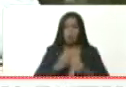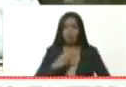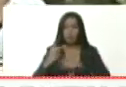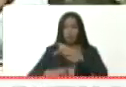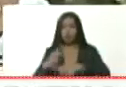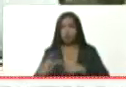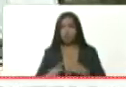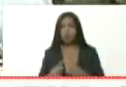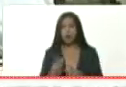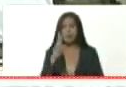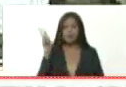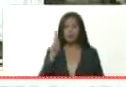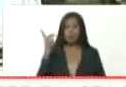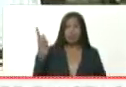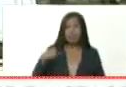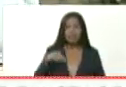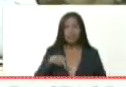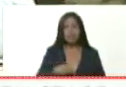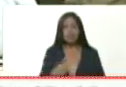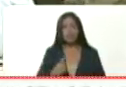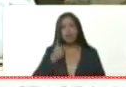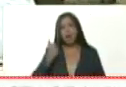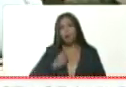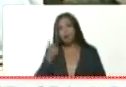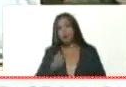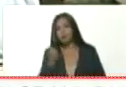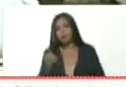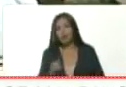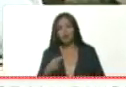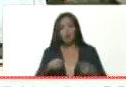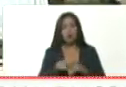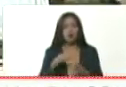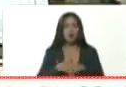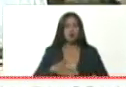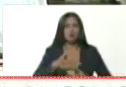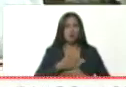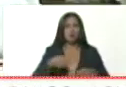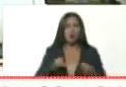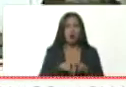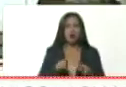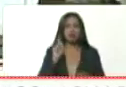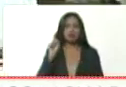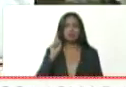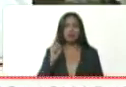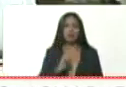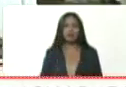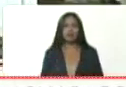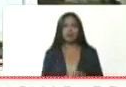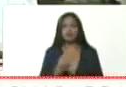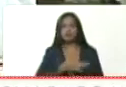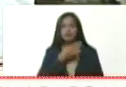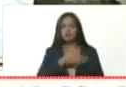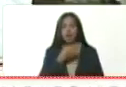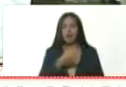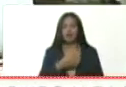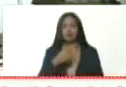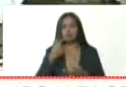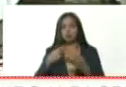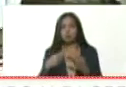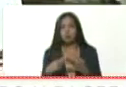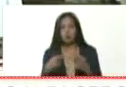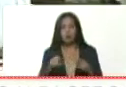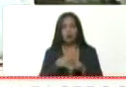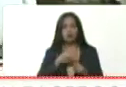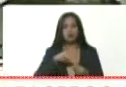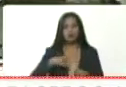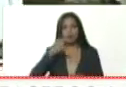que venezuela tiene afortunadamente para satisfacer las necesidades sociales materiales de